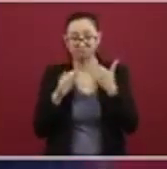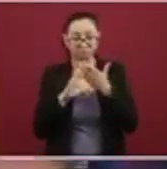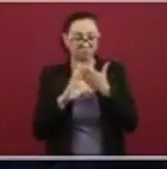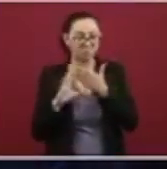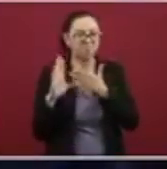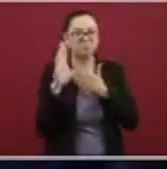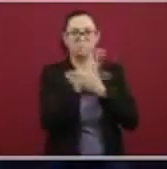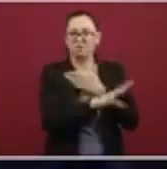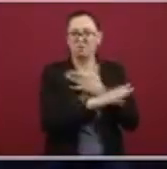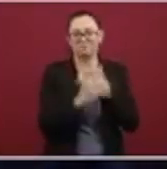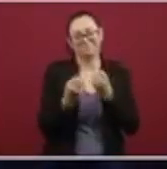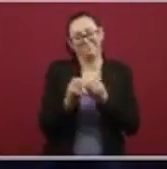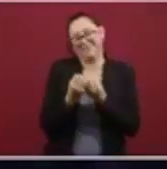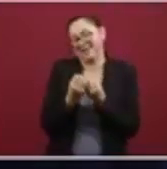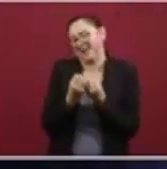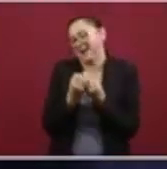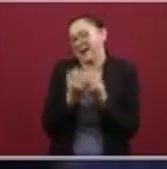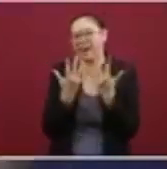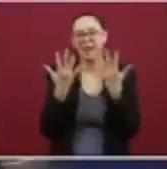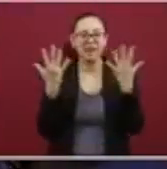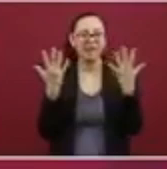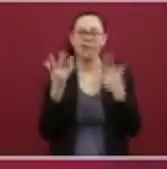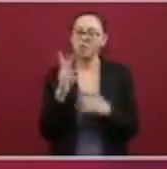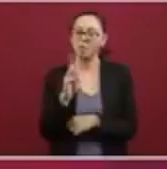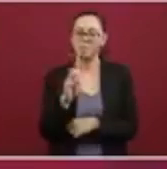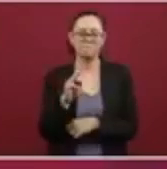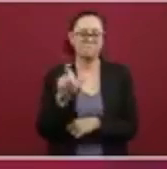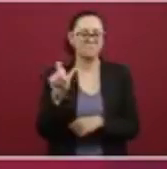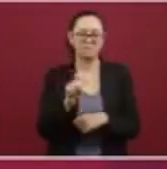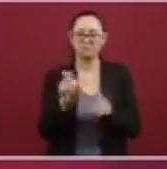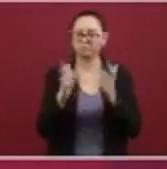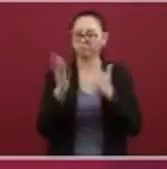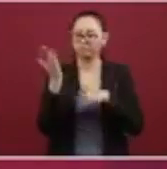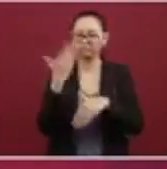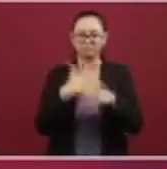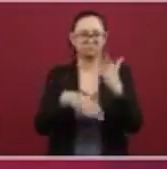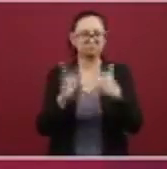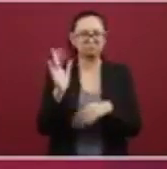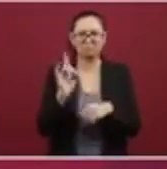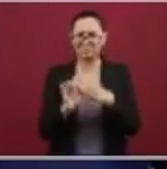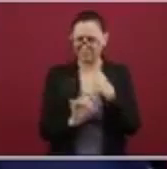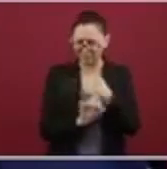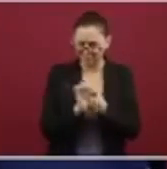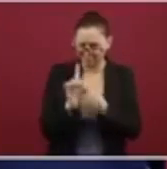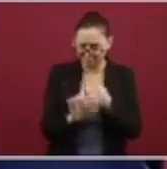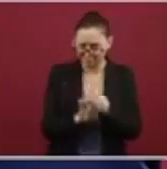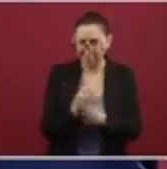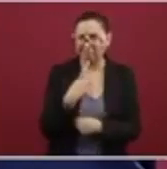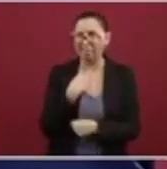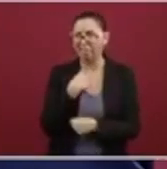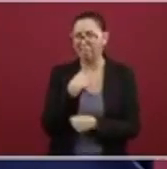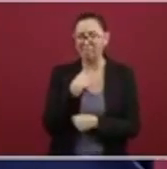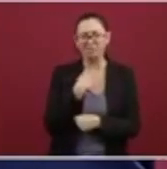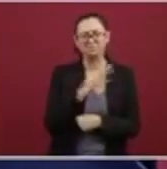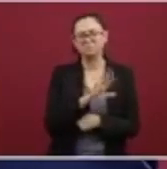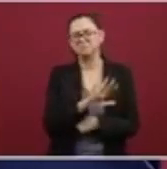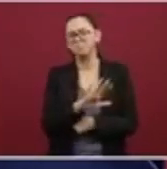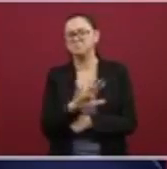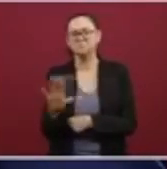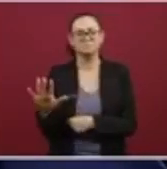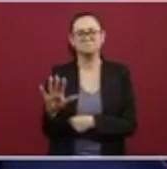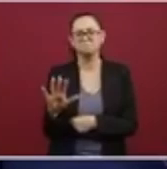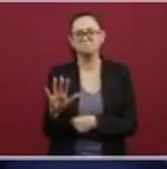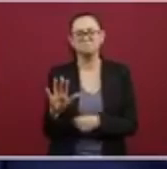claro que vamos a sacar adelante a Pemex sin problemas financieros, sin